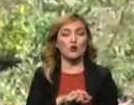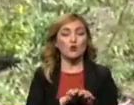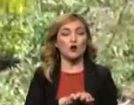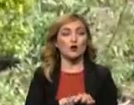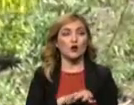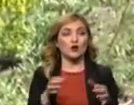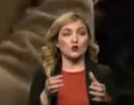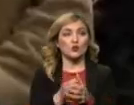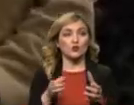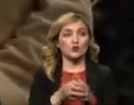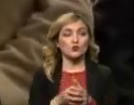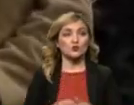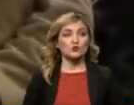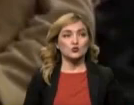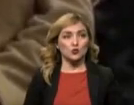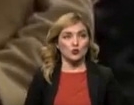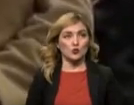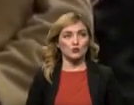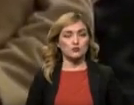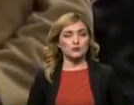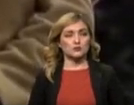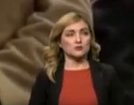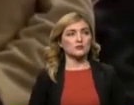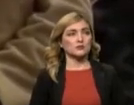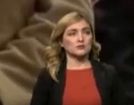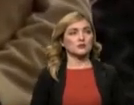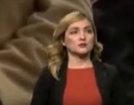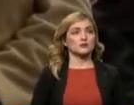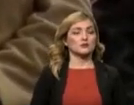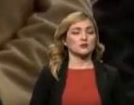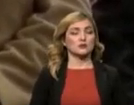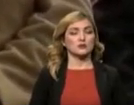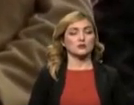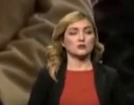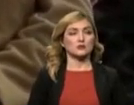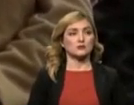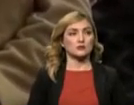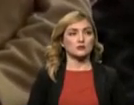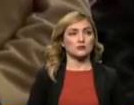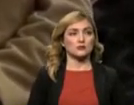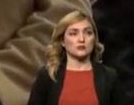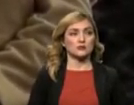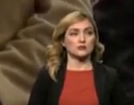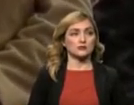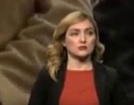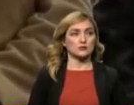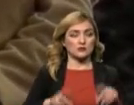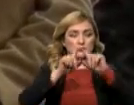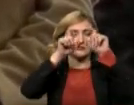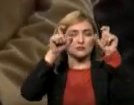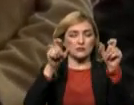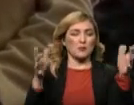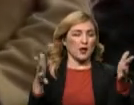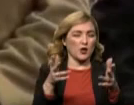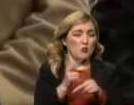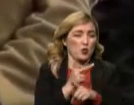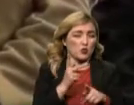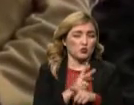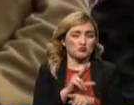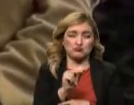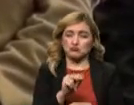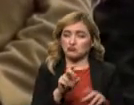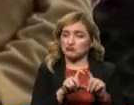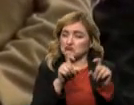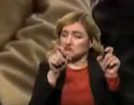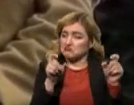y asociativas. No hemos hecho empresarios a nuestros micro y pequeños productores. Y en ese sentido,